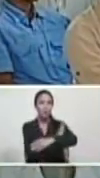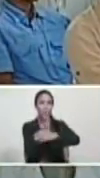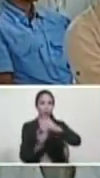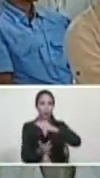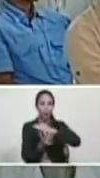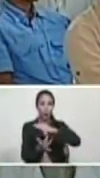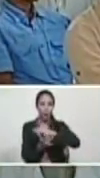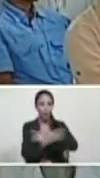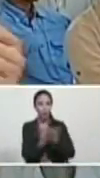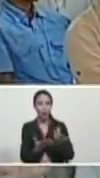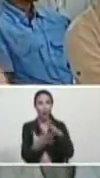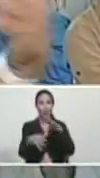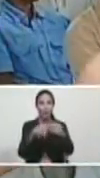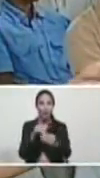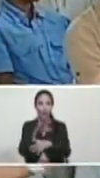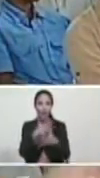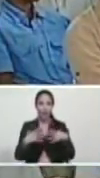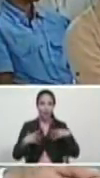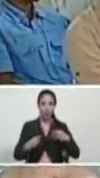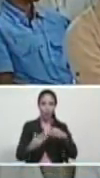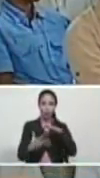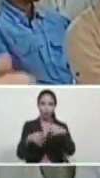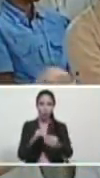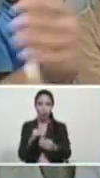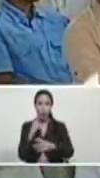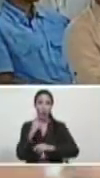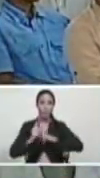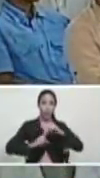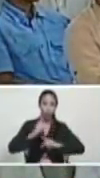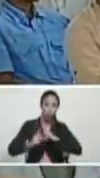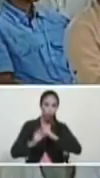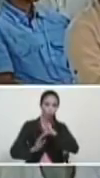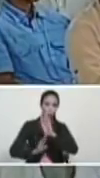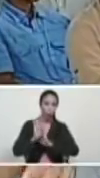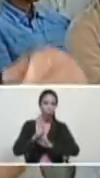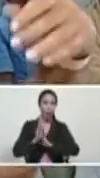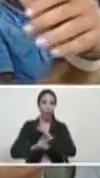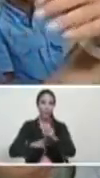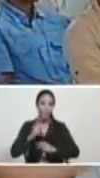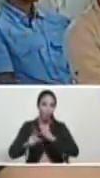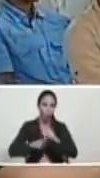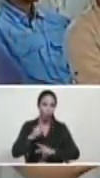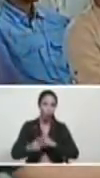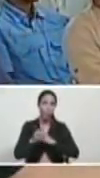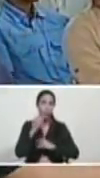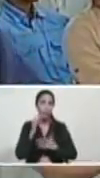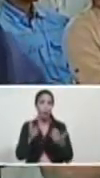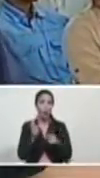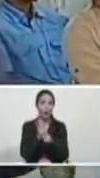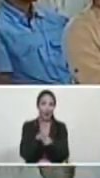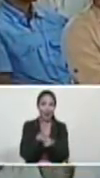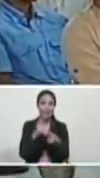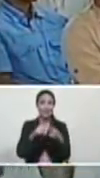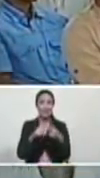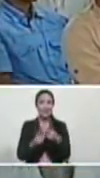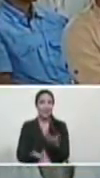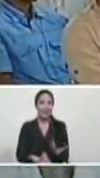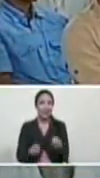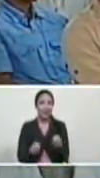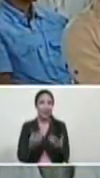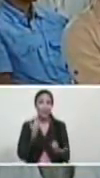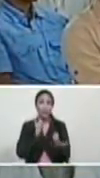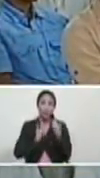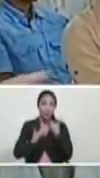para la salud. Y podemos producir medicamentos muy útiles para la recuperación de pacientes con cáncer, anemia, algunas